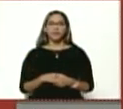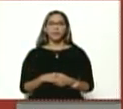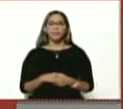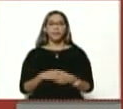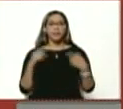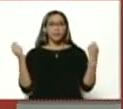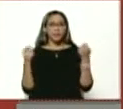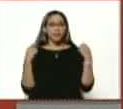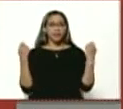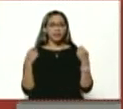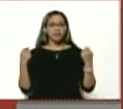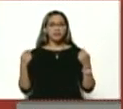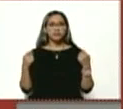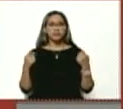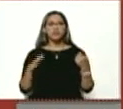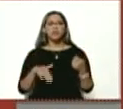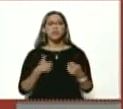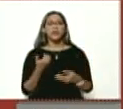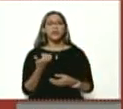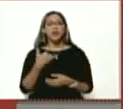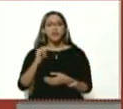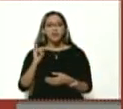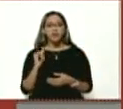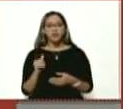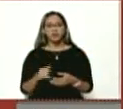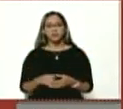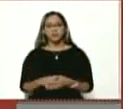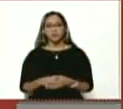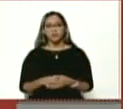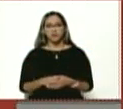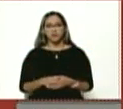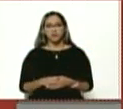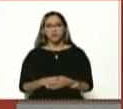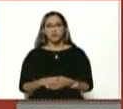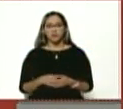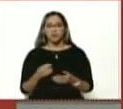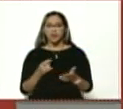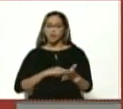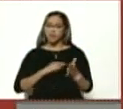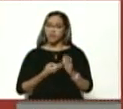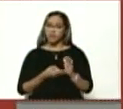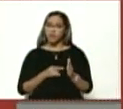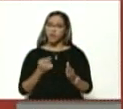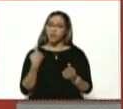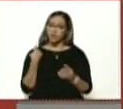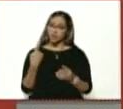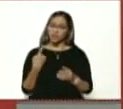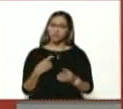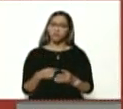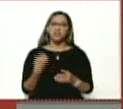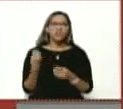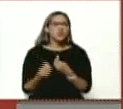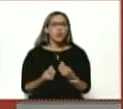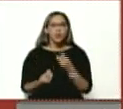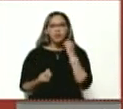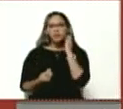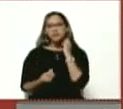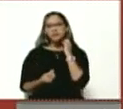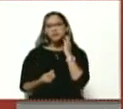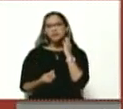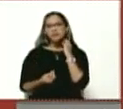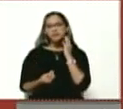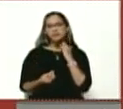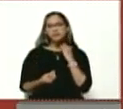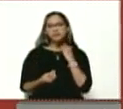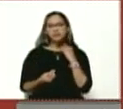propaganda. La propaganda que pueda haber va a ser una vez que estén definidos los que van a las primarias. ¿Y cómo va a ser? En